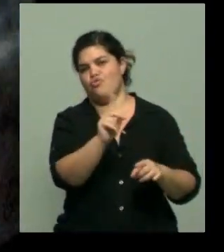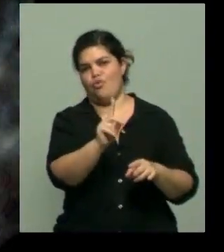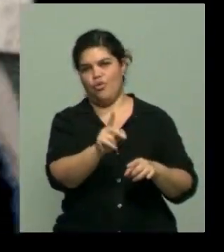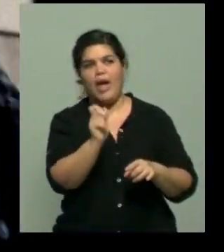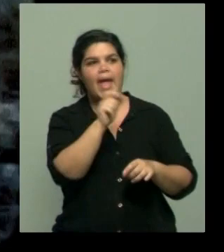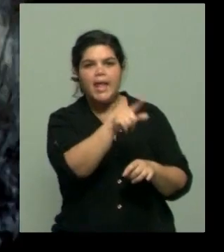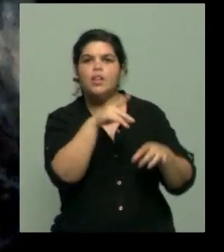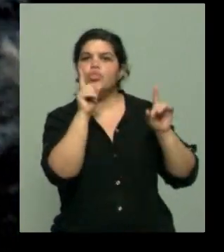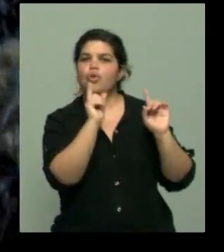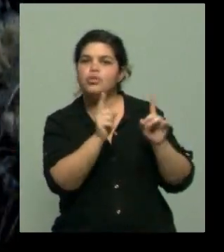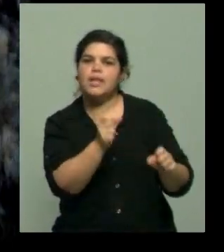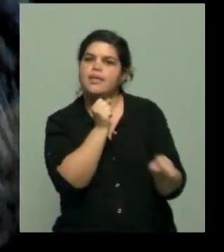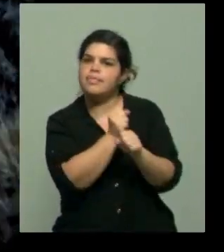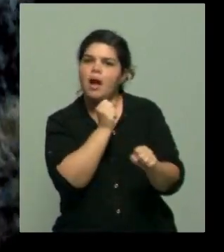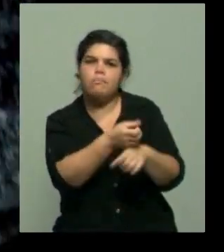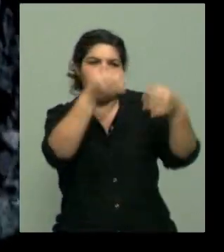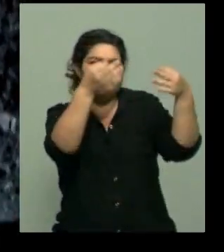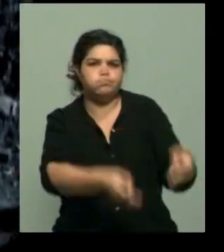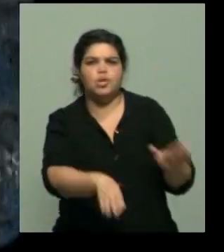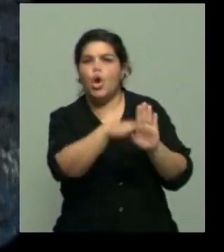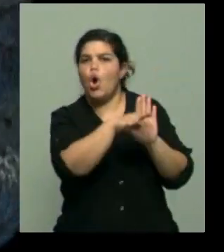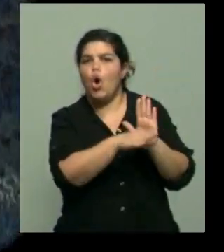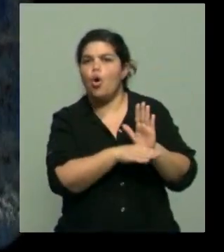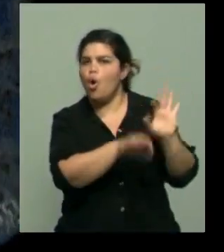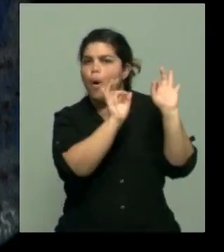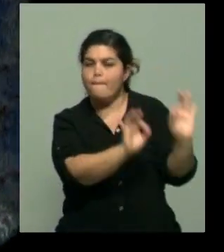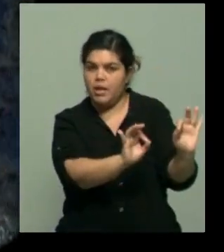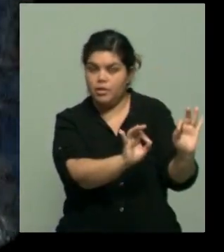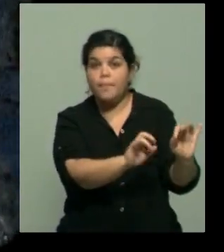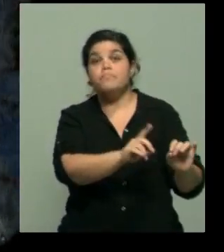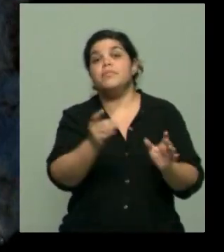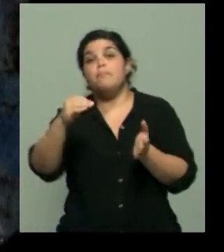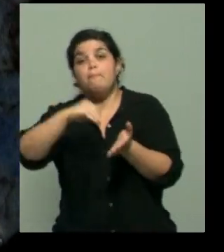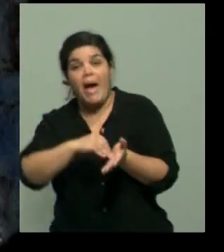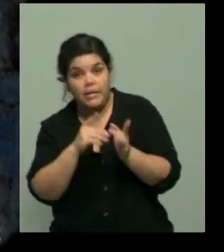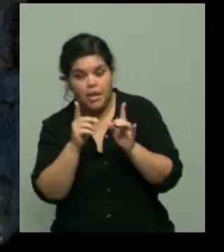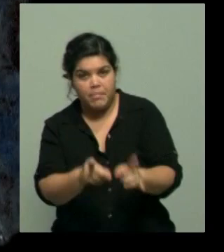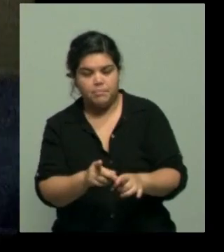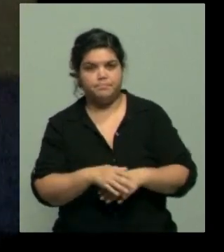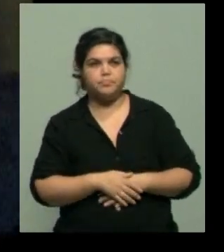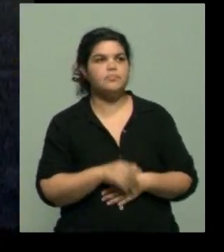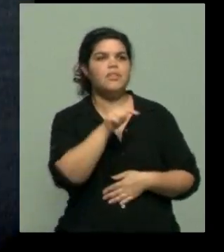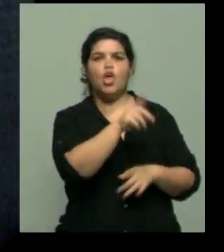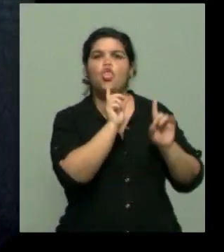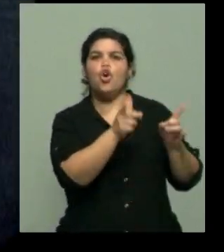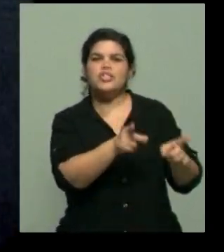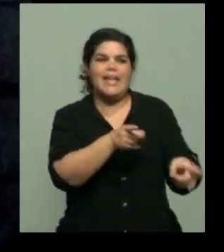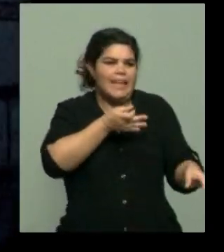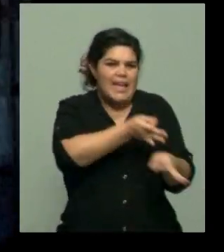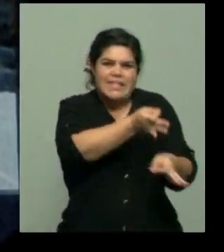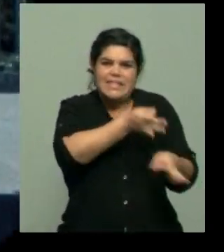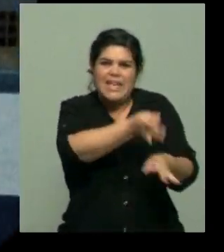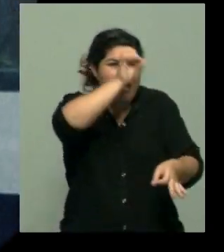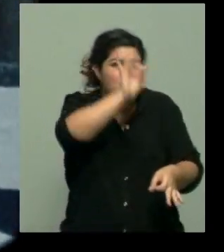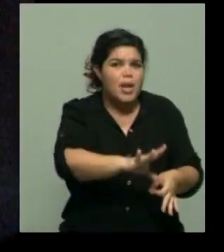la tarea que tiene que hacer. Cuando vos tenés una situación en la que al docente se le han sumado tareas que van más allá